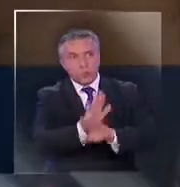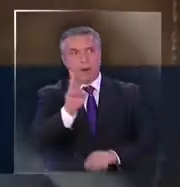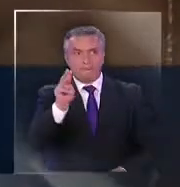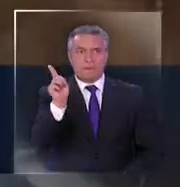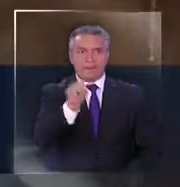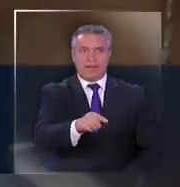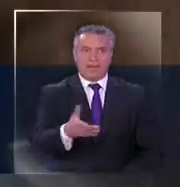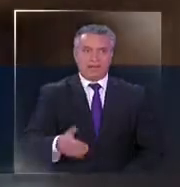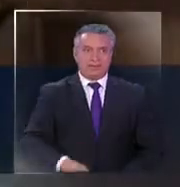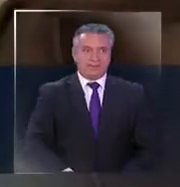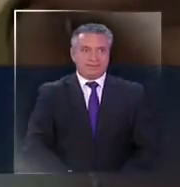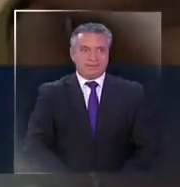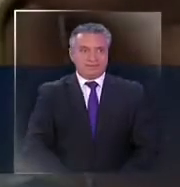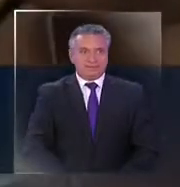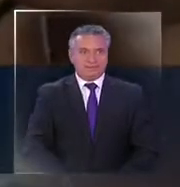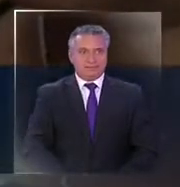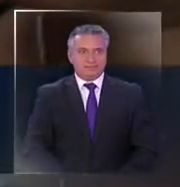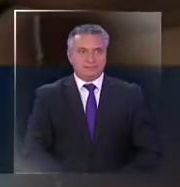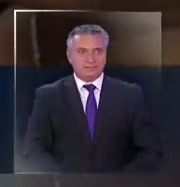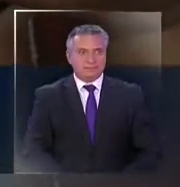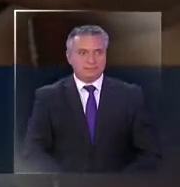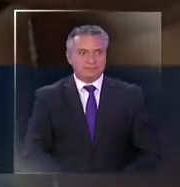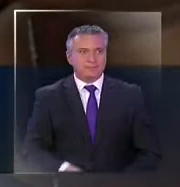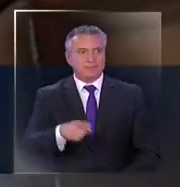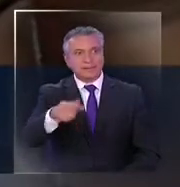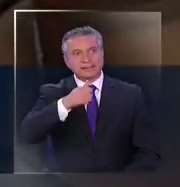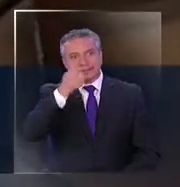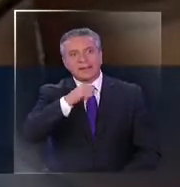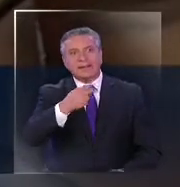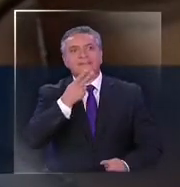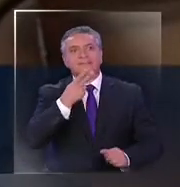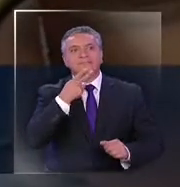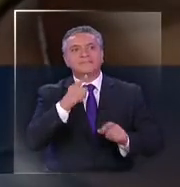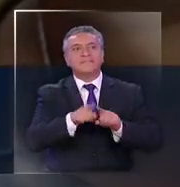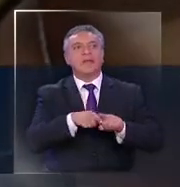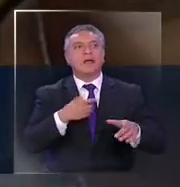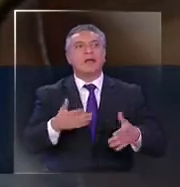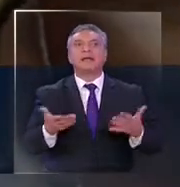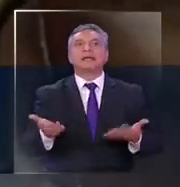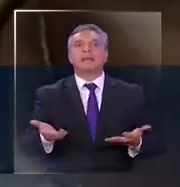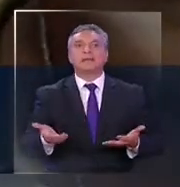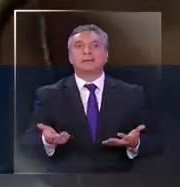to long life. Secret to hard work.